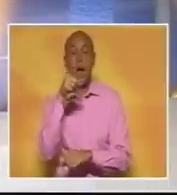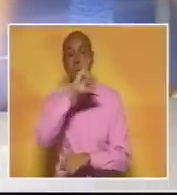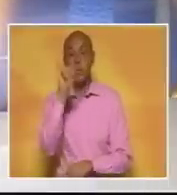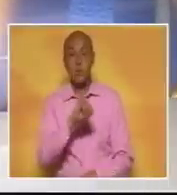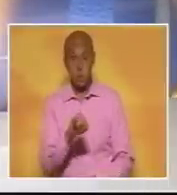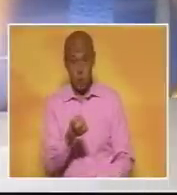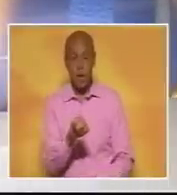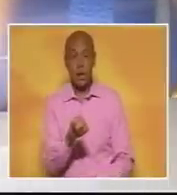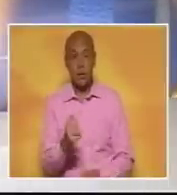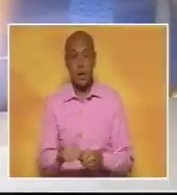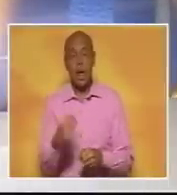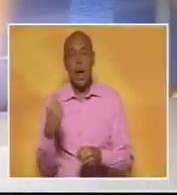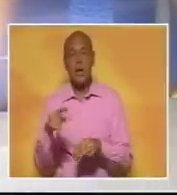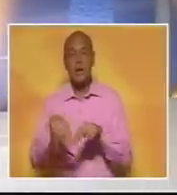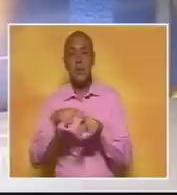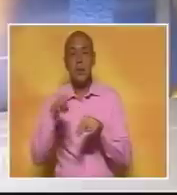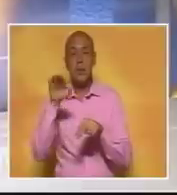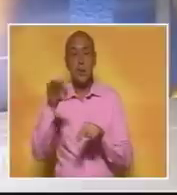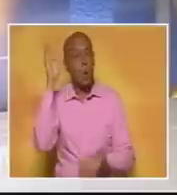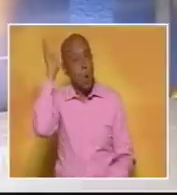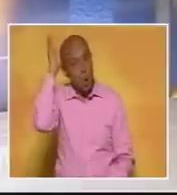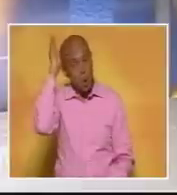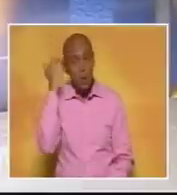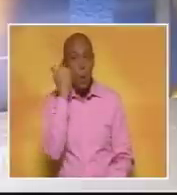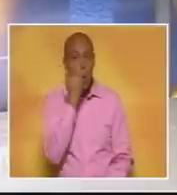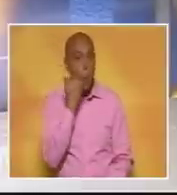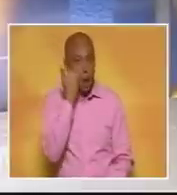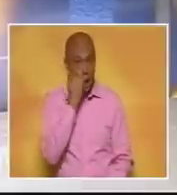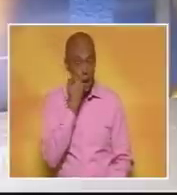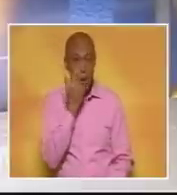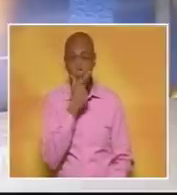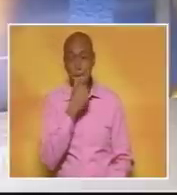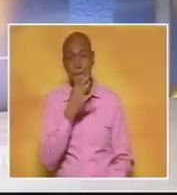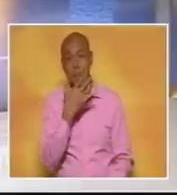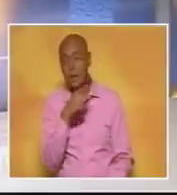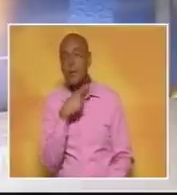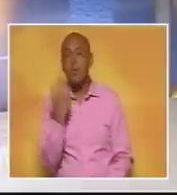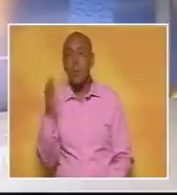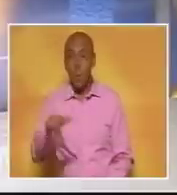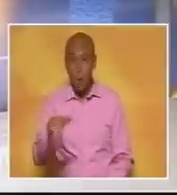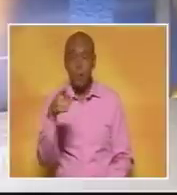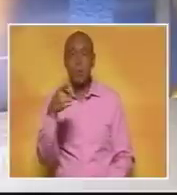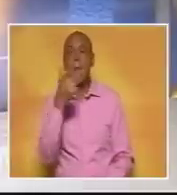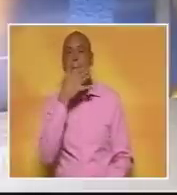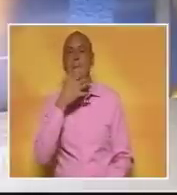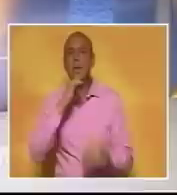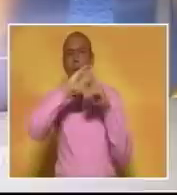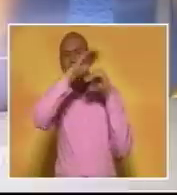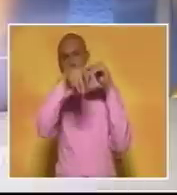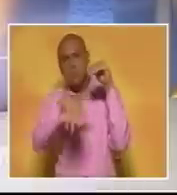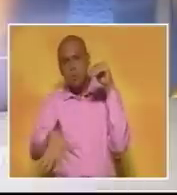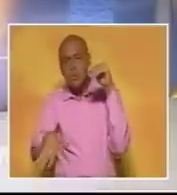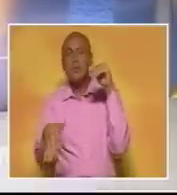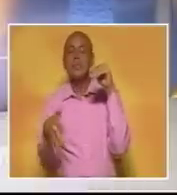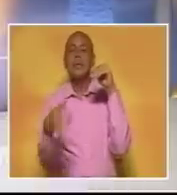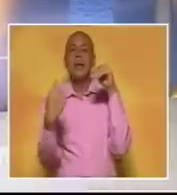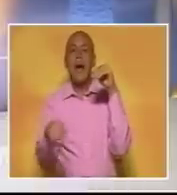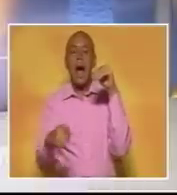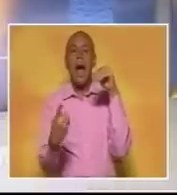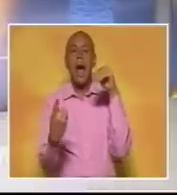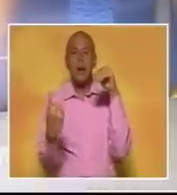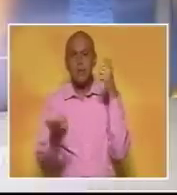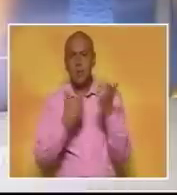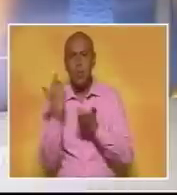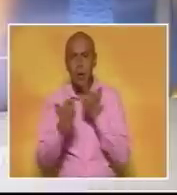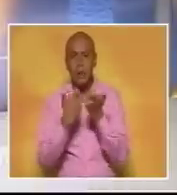indígena tras registrarse un deslave en el municipio de Machiques de Perijá. Señalaron que continúan la búsqueda de otras 5 personas